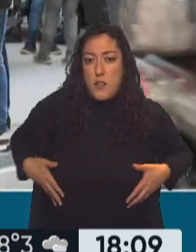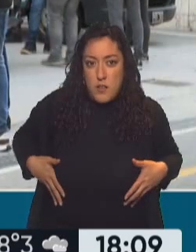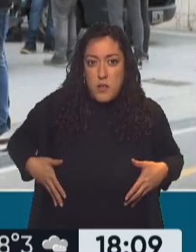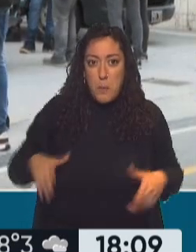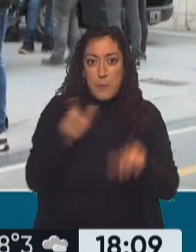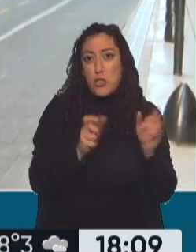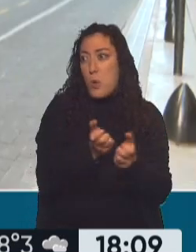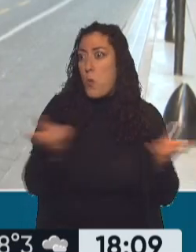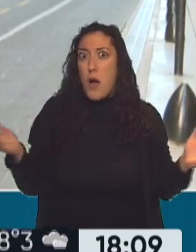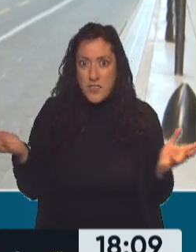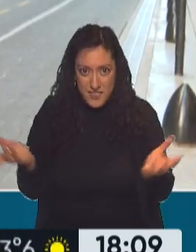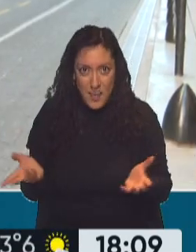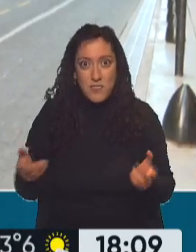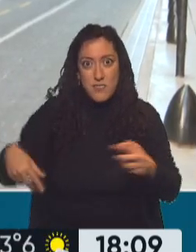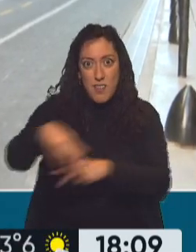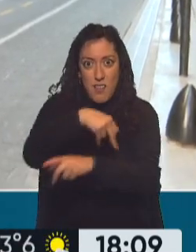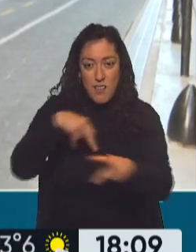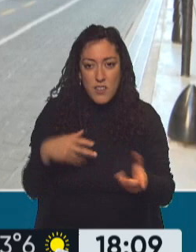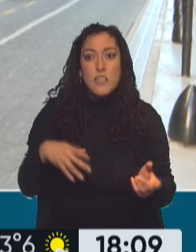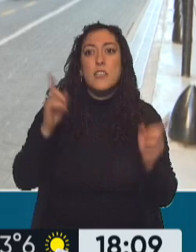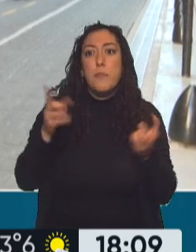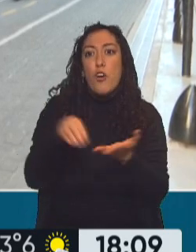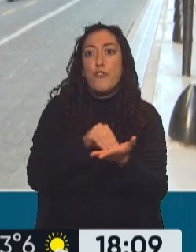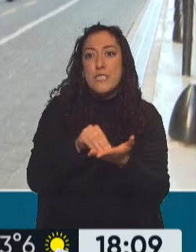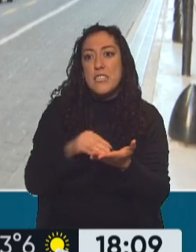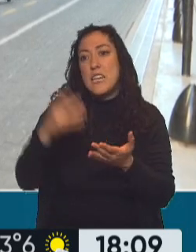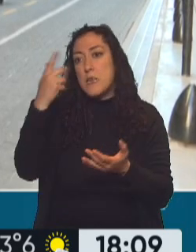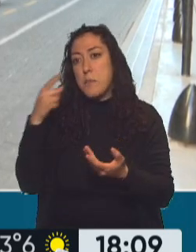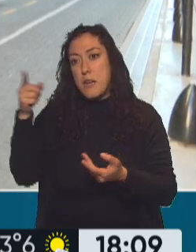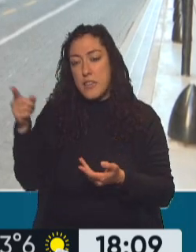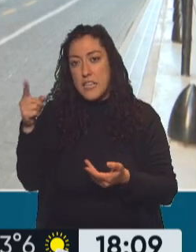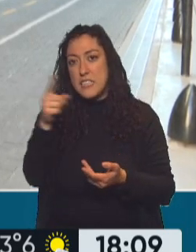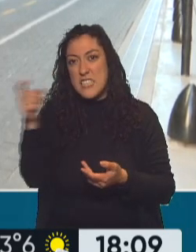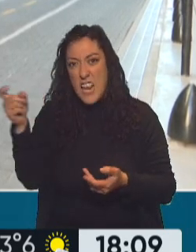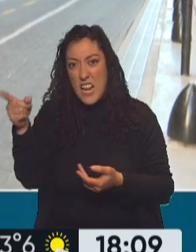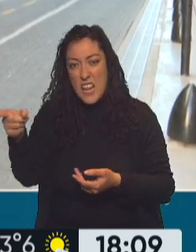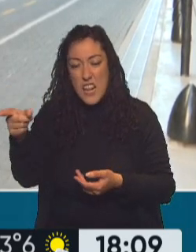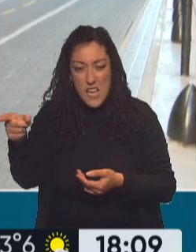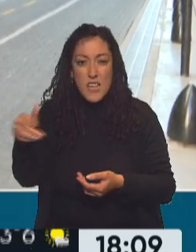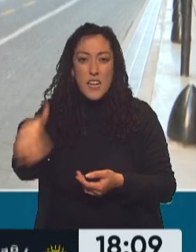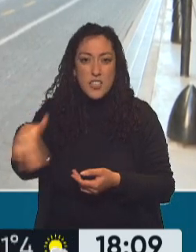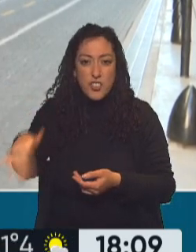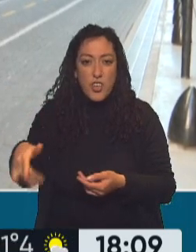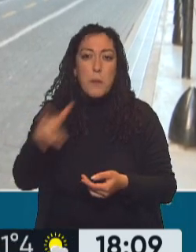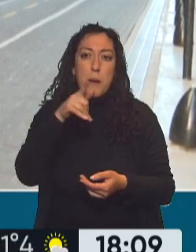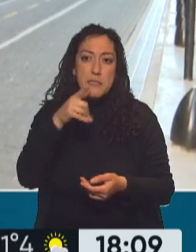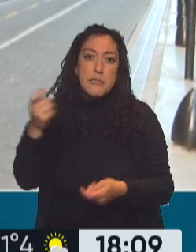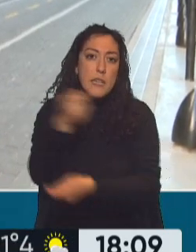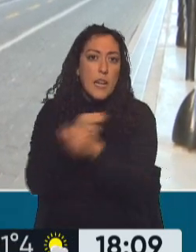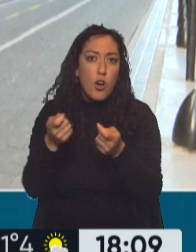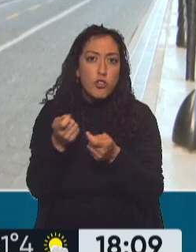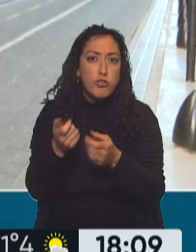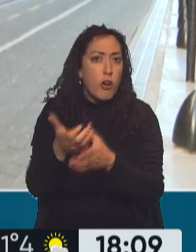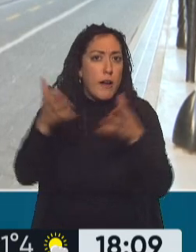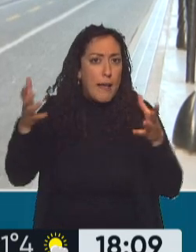cuántas personas están dando vueltas. Y después la oficina esta en San Martín al 100, que parece ser que pasaban operaciones muy grandes y aparte grande. Tenía